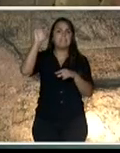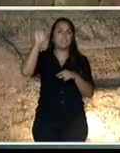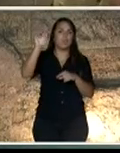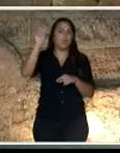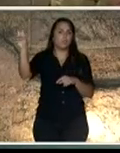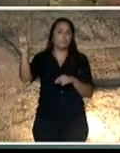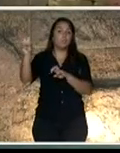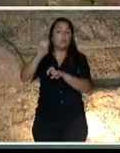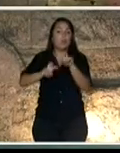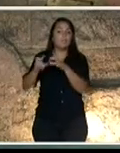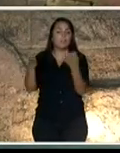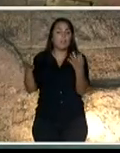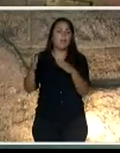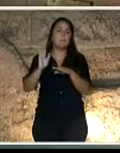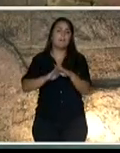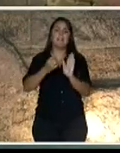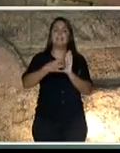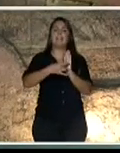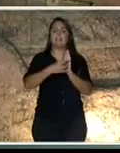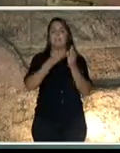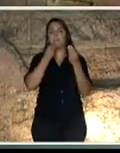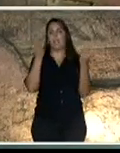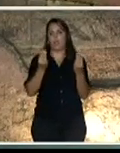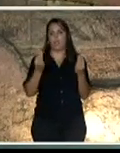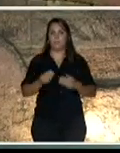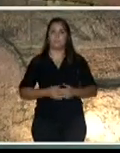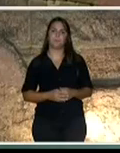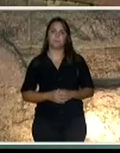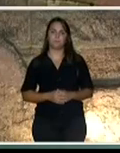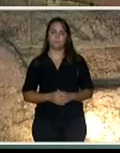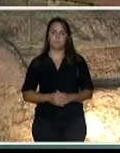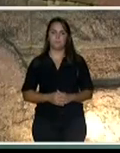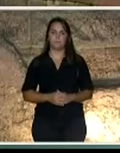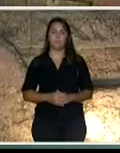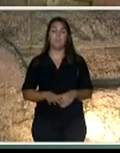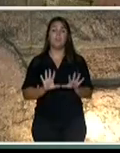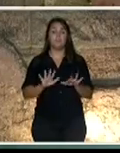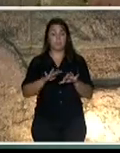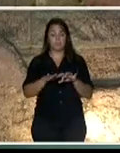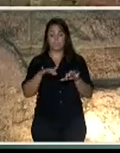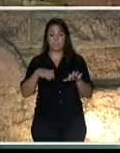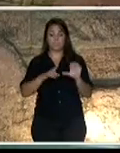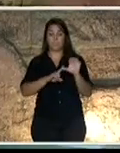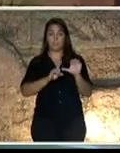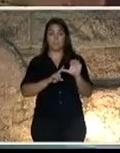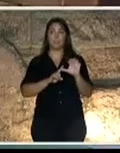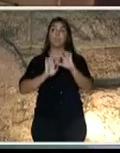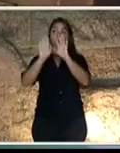en busca de mejores medios de vida. Pero la mayoría de los extremeños